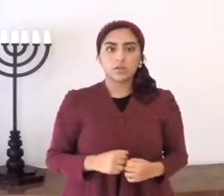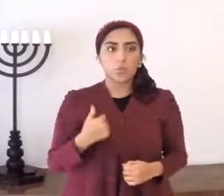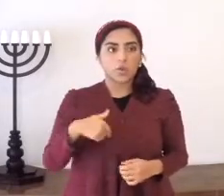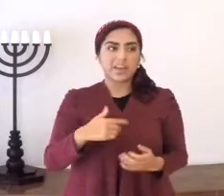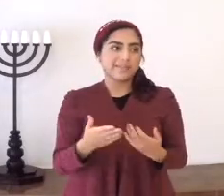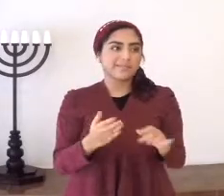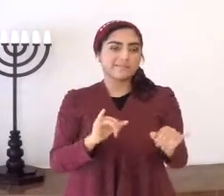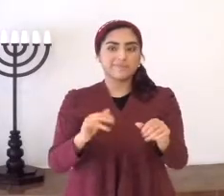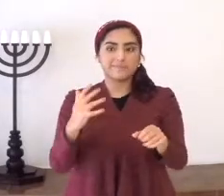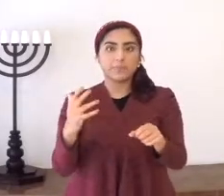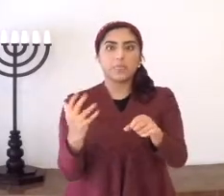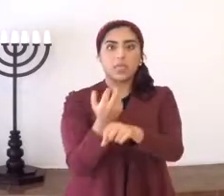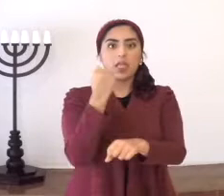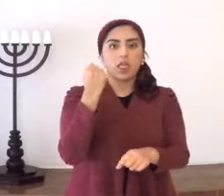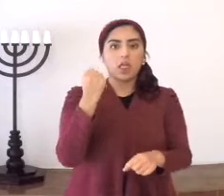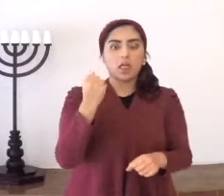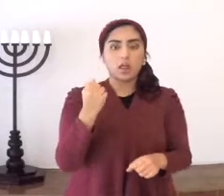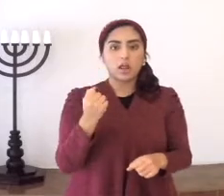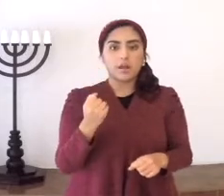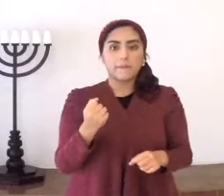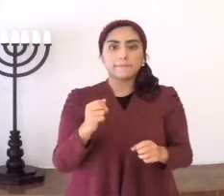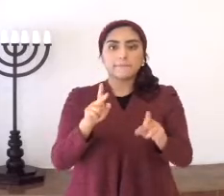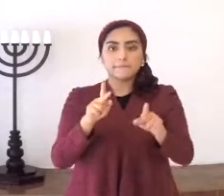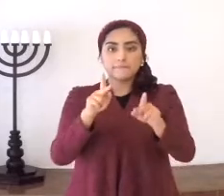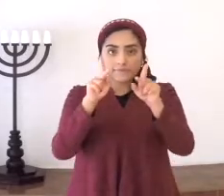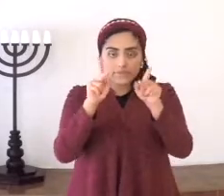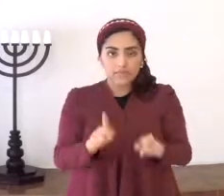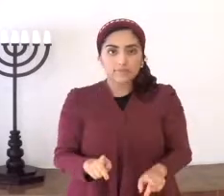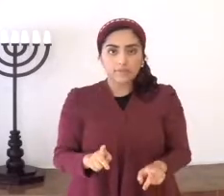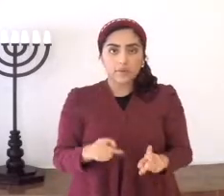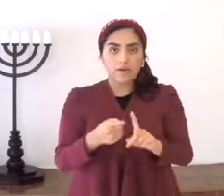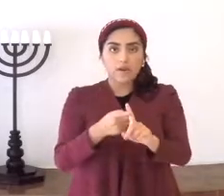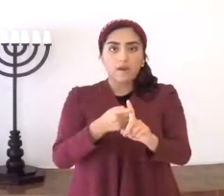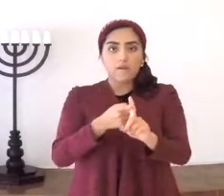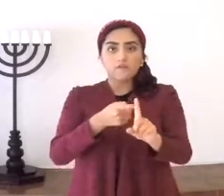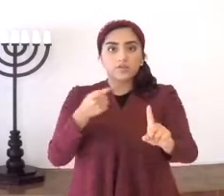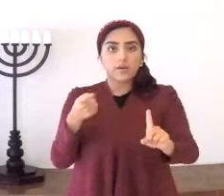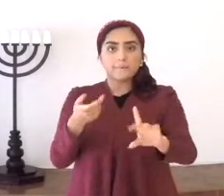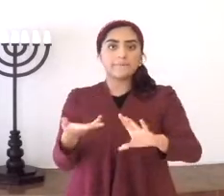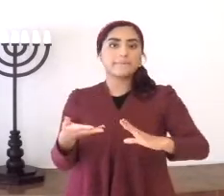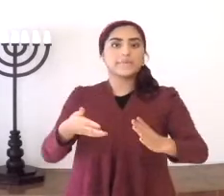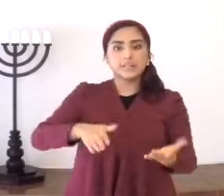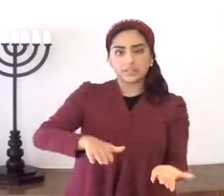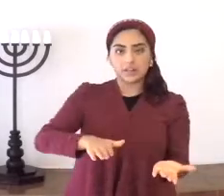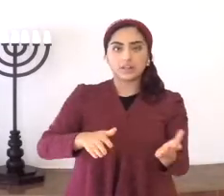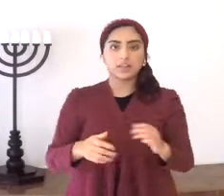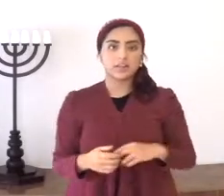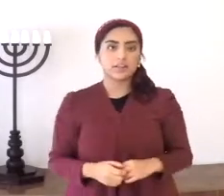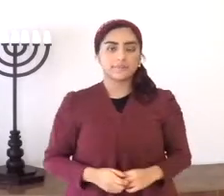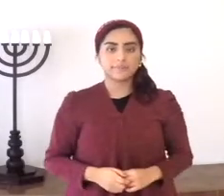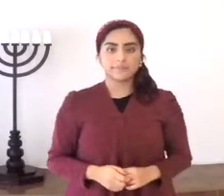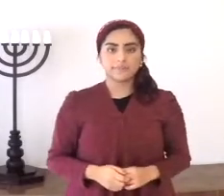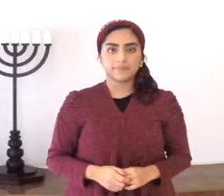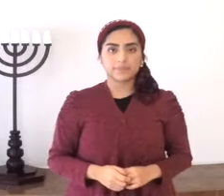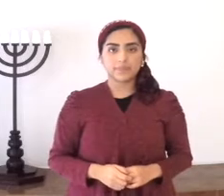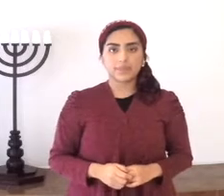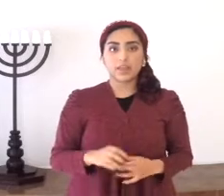porque se rescata, entre comillas, a las personas de las garras de la